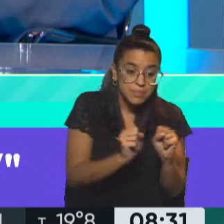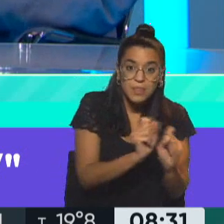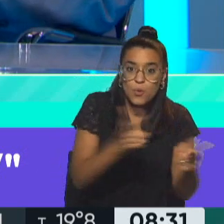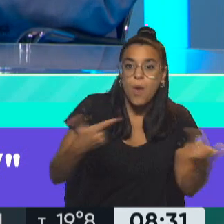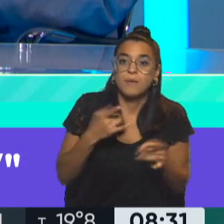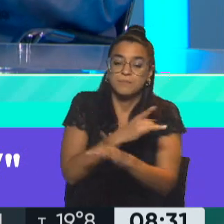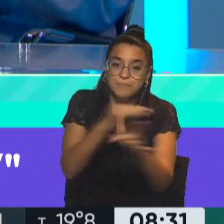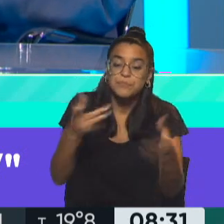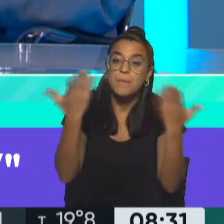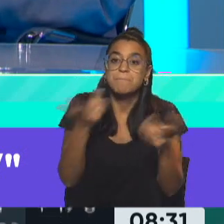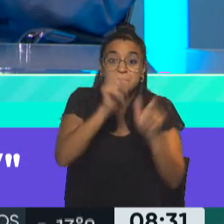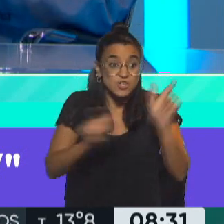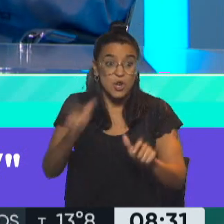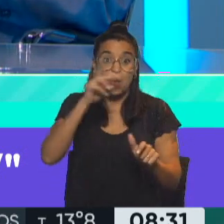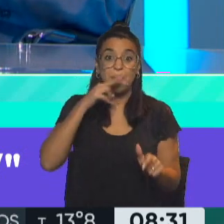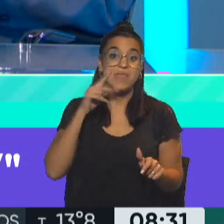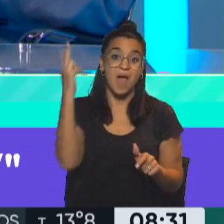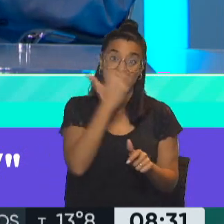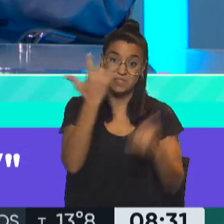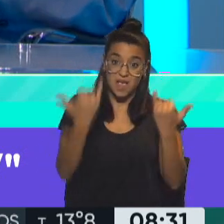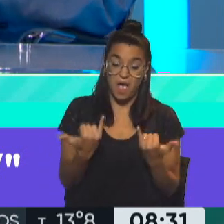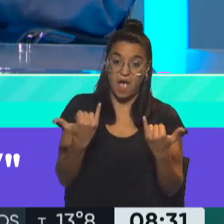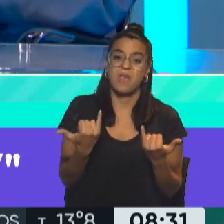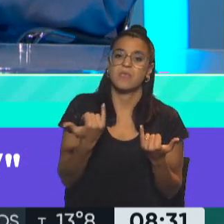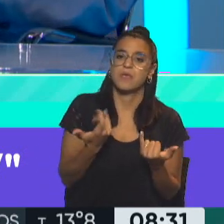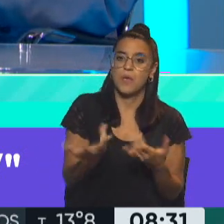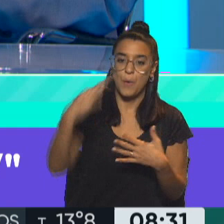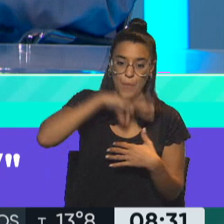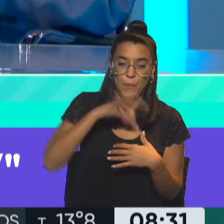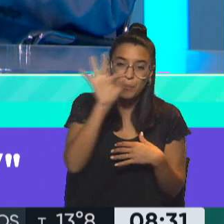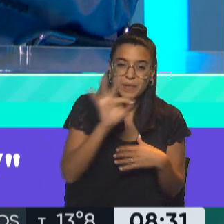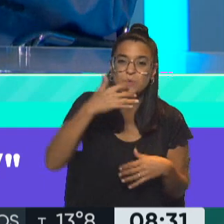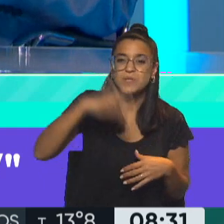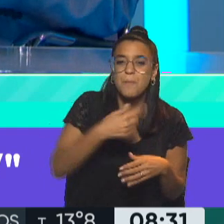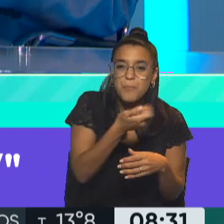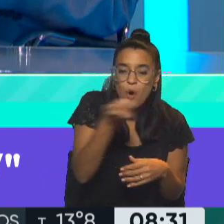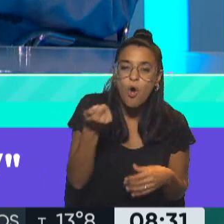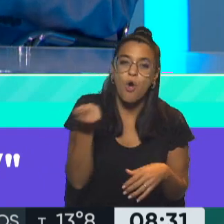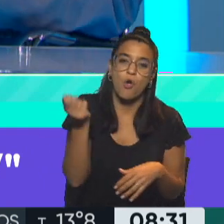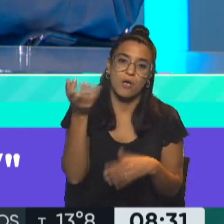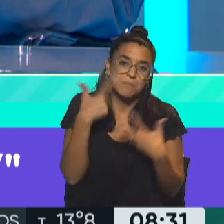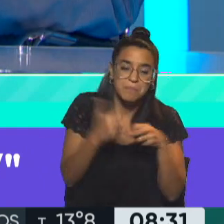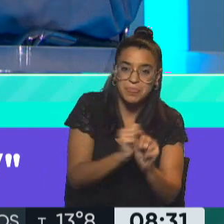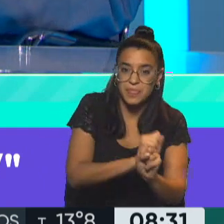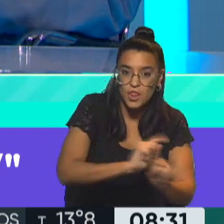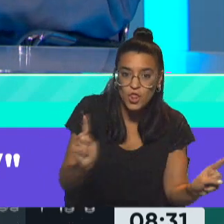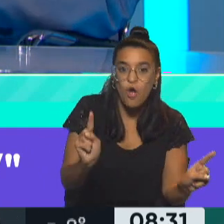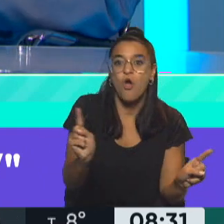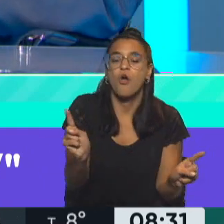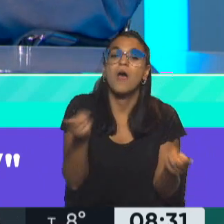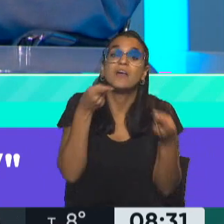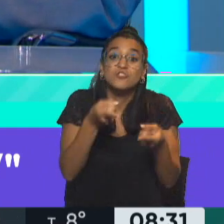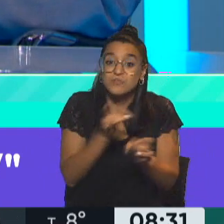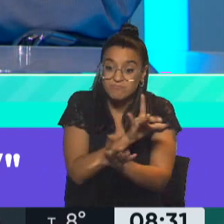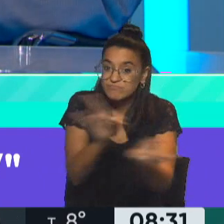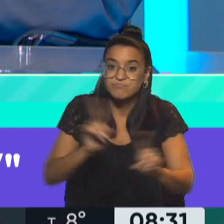intransmisibles las personas que tienen vih con muy poca cantidad de virus en sangre carga viral indetectable de ahí viene el término no